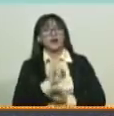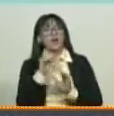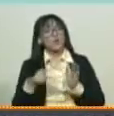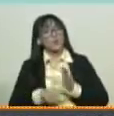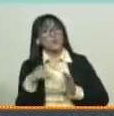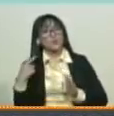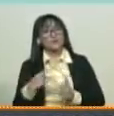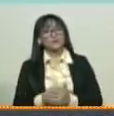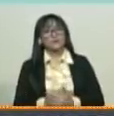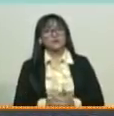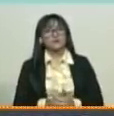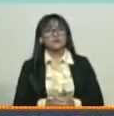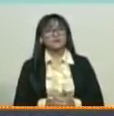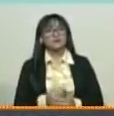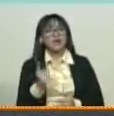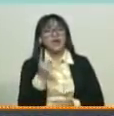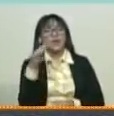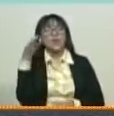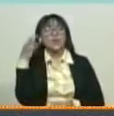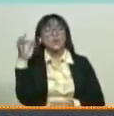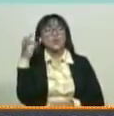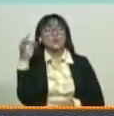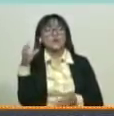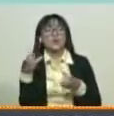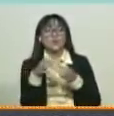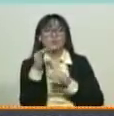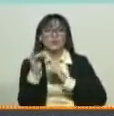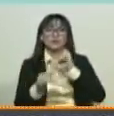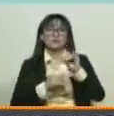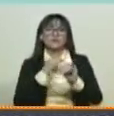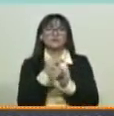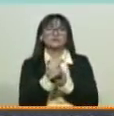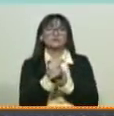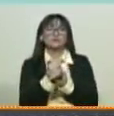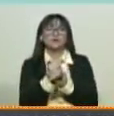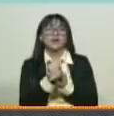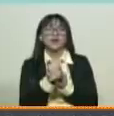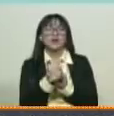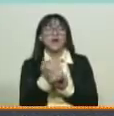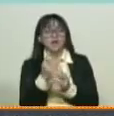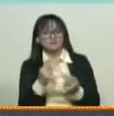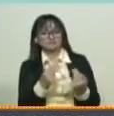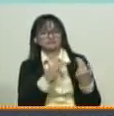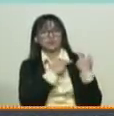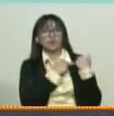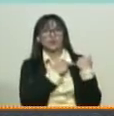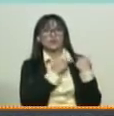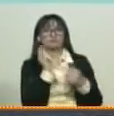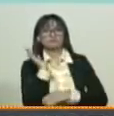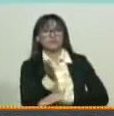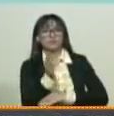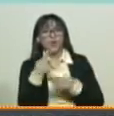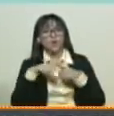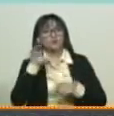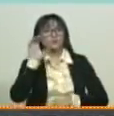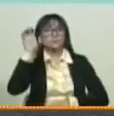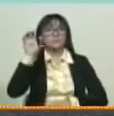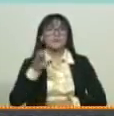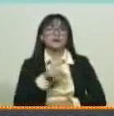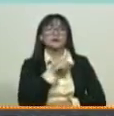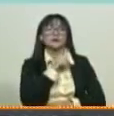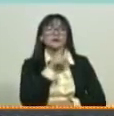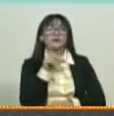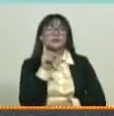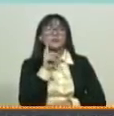vez, el único ente, organismo internacional que tiene facultad para aplicar sanciones a otro país se